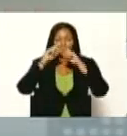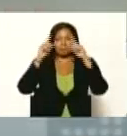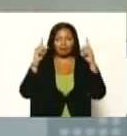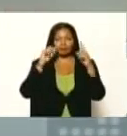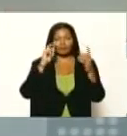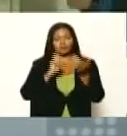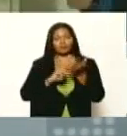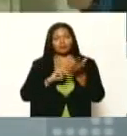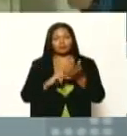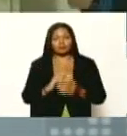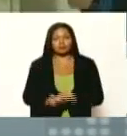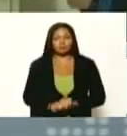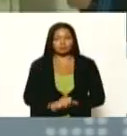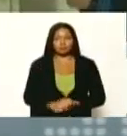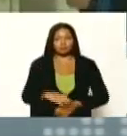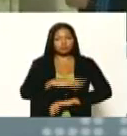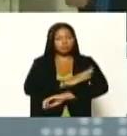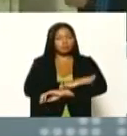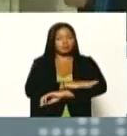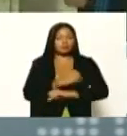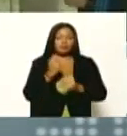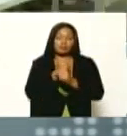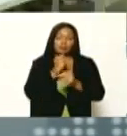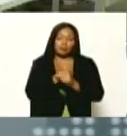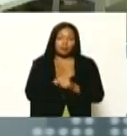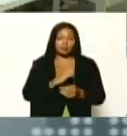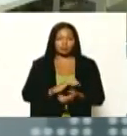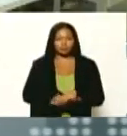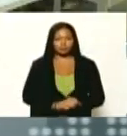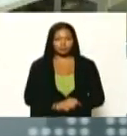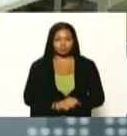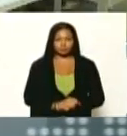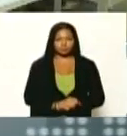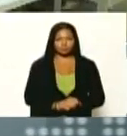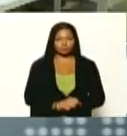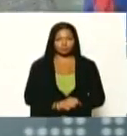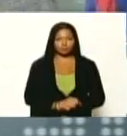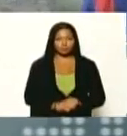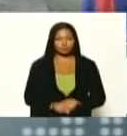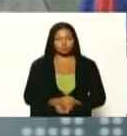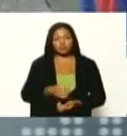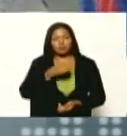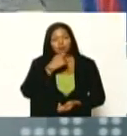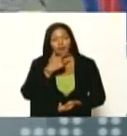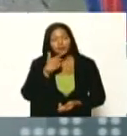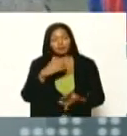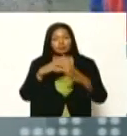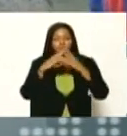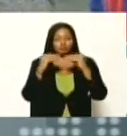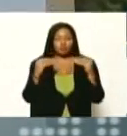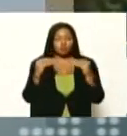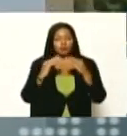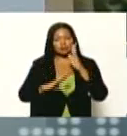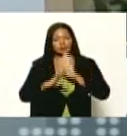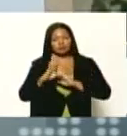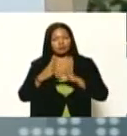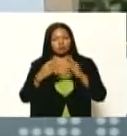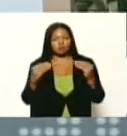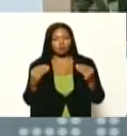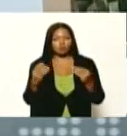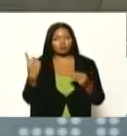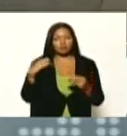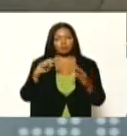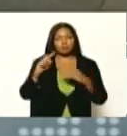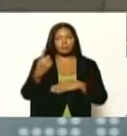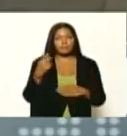impresionante, la disciplina, el trabajo, la belleza en que se desarrolló lo que era el